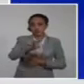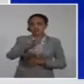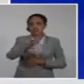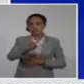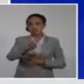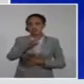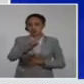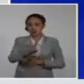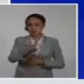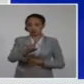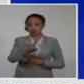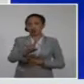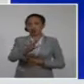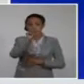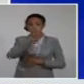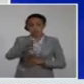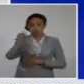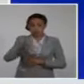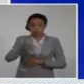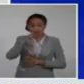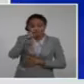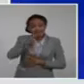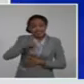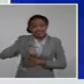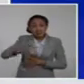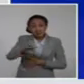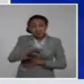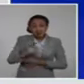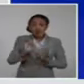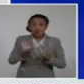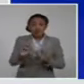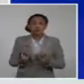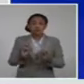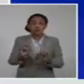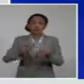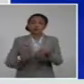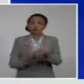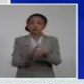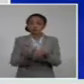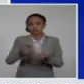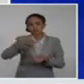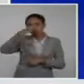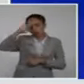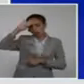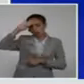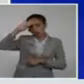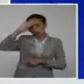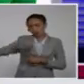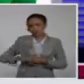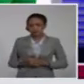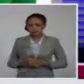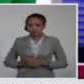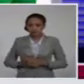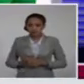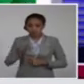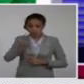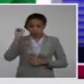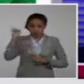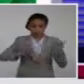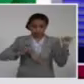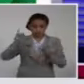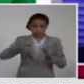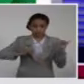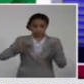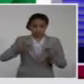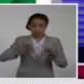1.961 casos pediátricos diagnosticados en nuestro país. Casos importados que arribaron a Cuba